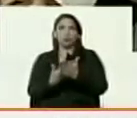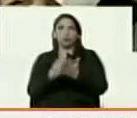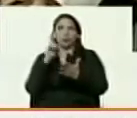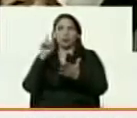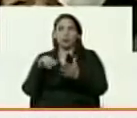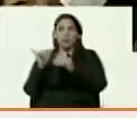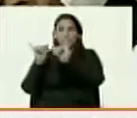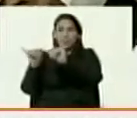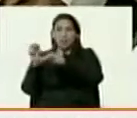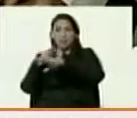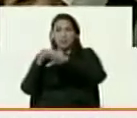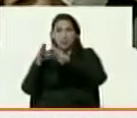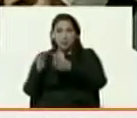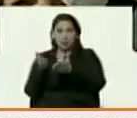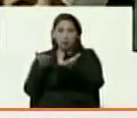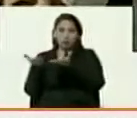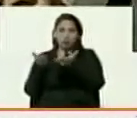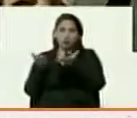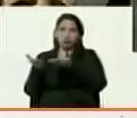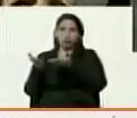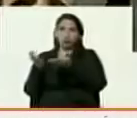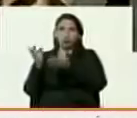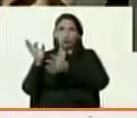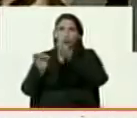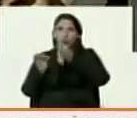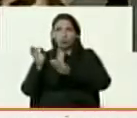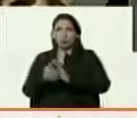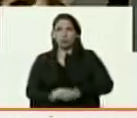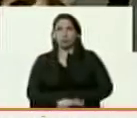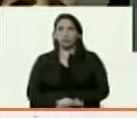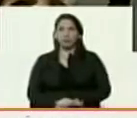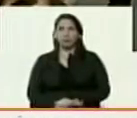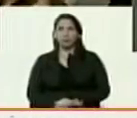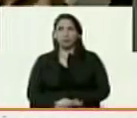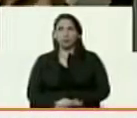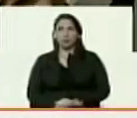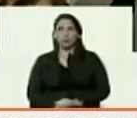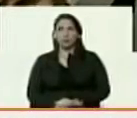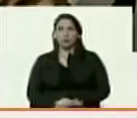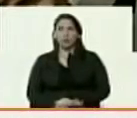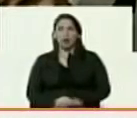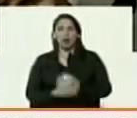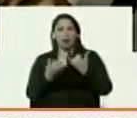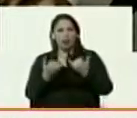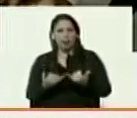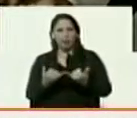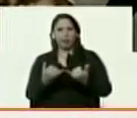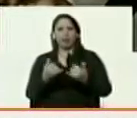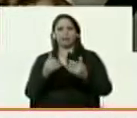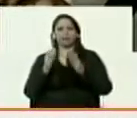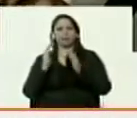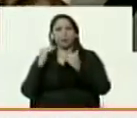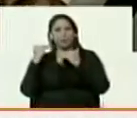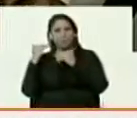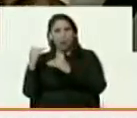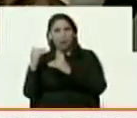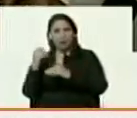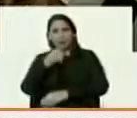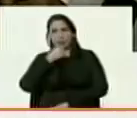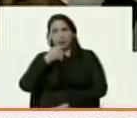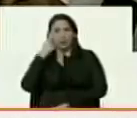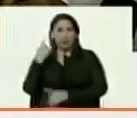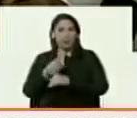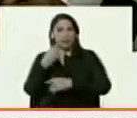propio Ministerio de Relaciones Interiores. Por lo tanto, pasamos a la fase de entrevista que tiene que hacer la Comisión de la